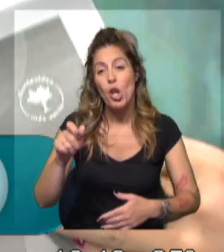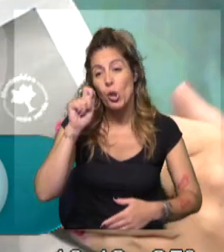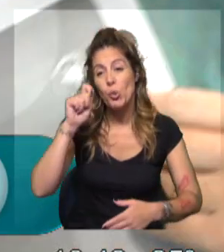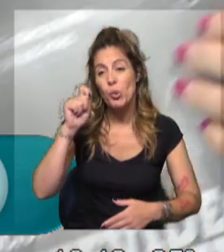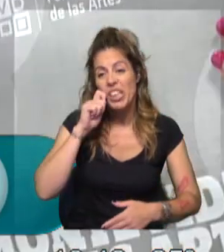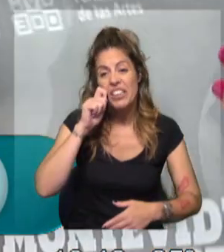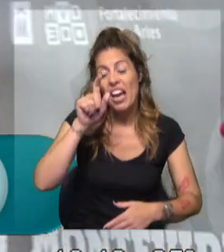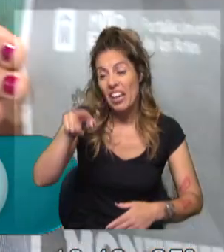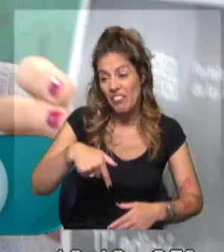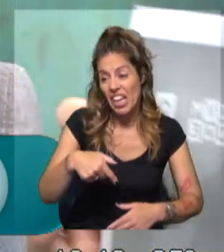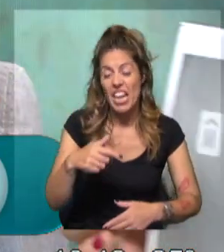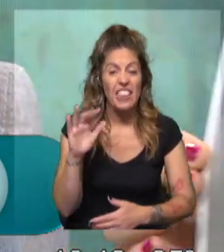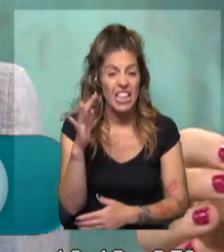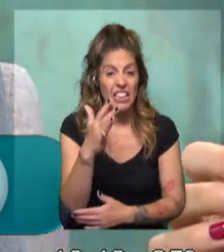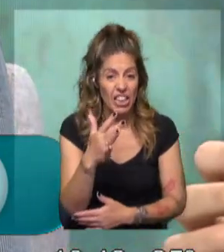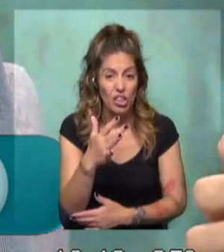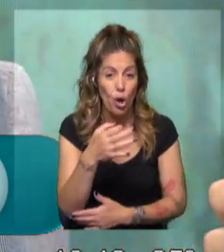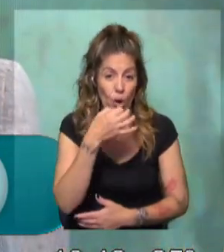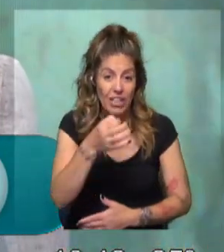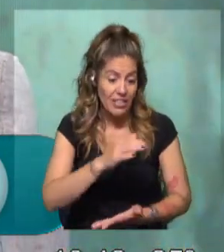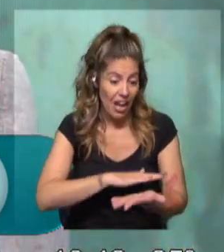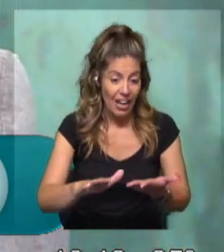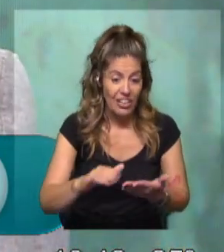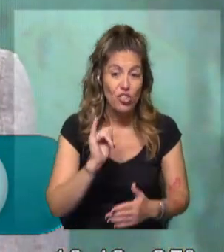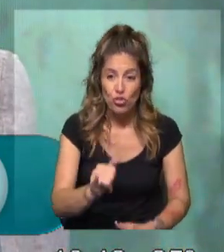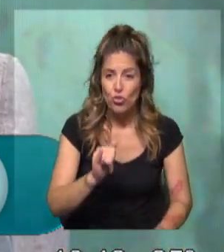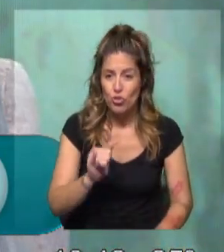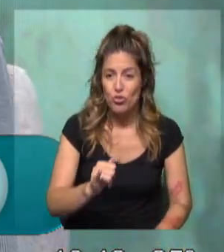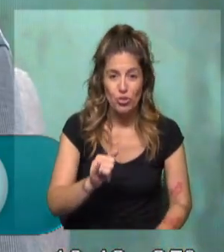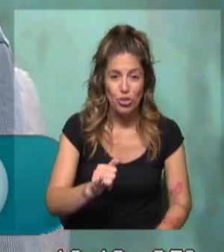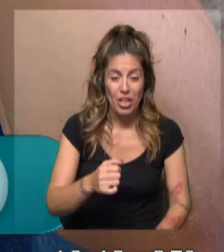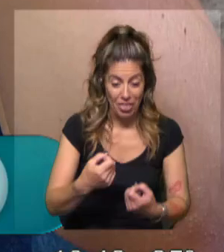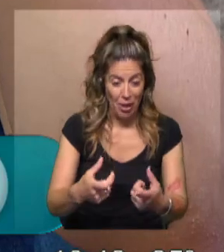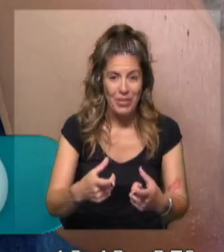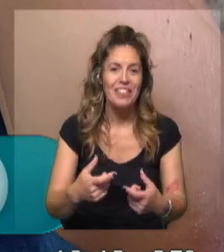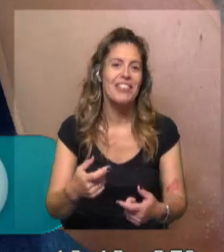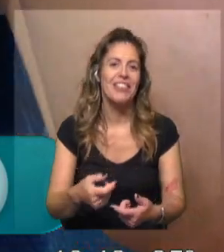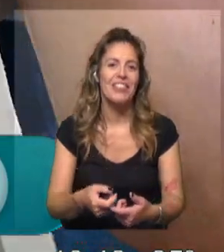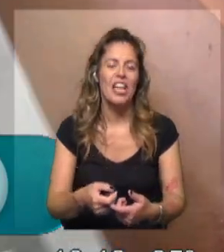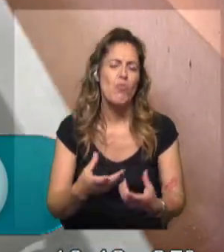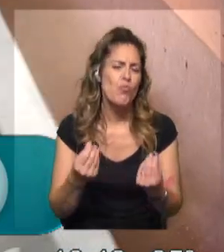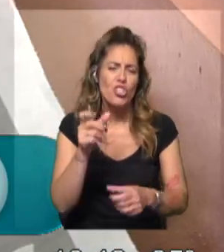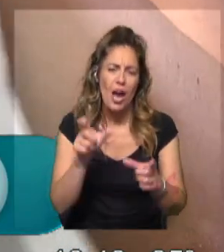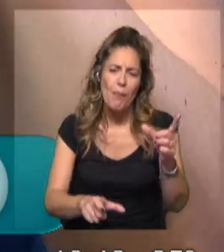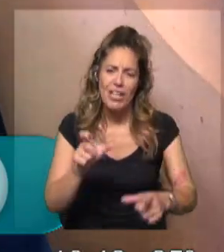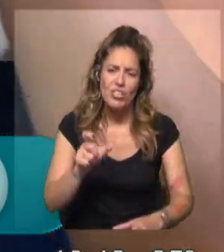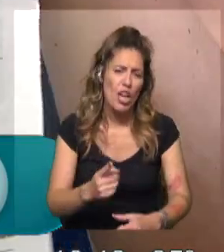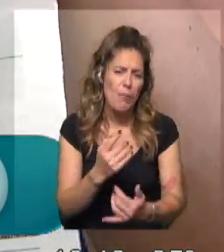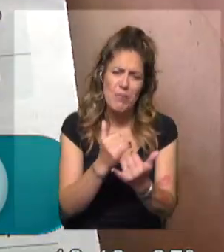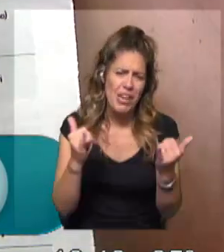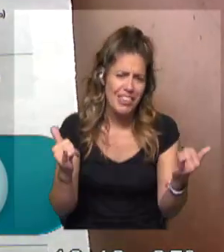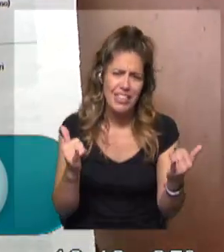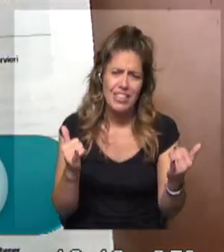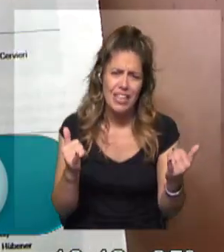qué actividades hay. Y cuando decía que era gratis, ah, sí, déjame. Déjame mucho. Bueno, y empezó a ir mucha gente desde el primer día. Sí. Fue como